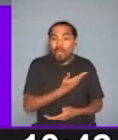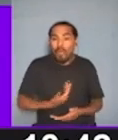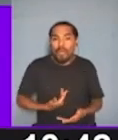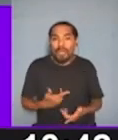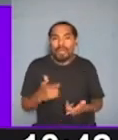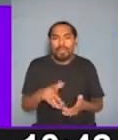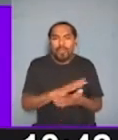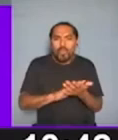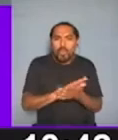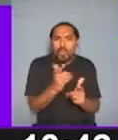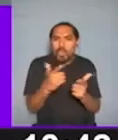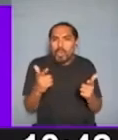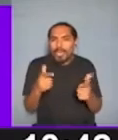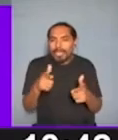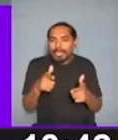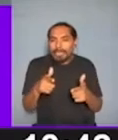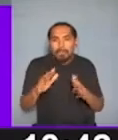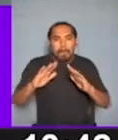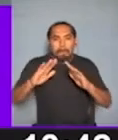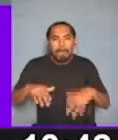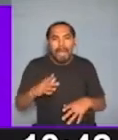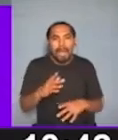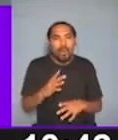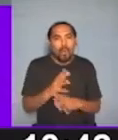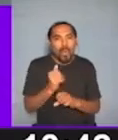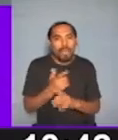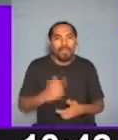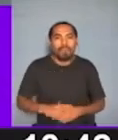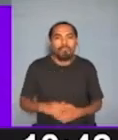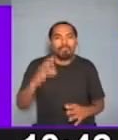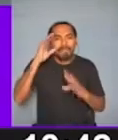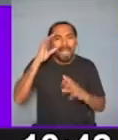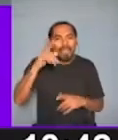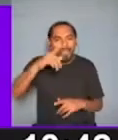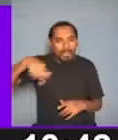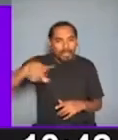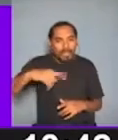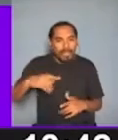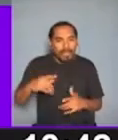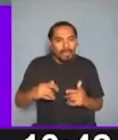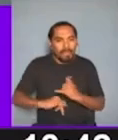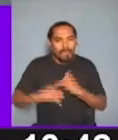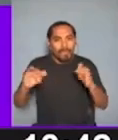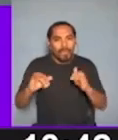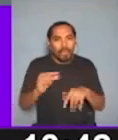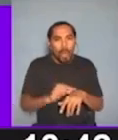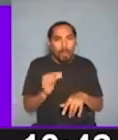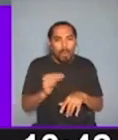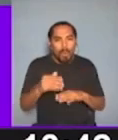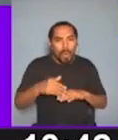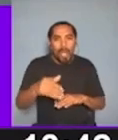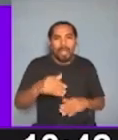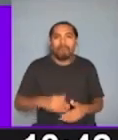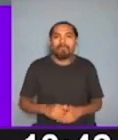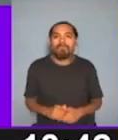de anuncio de medidas. Así que, bueno, hay que estar atento, insistimos con esto. Y bueno, vamos a ver qué es lo que puede suceder